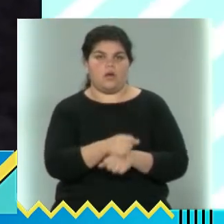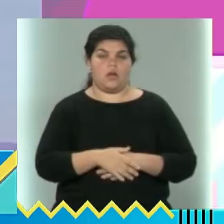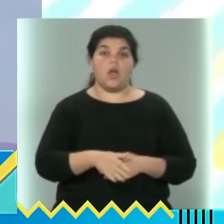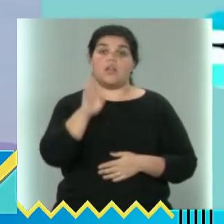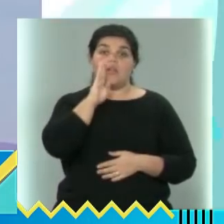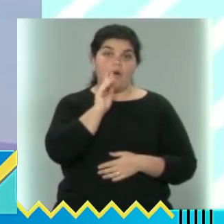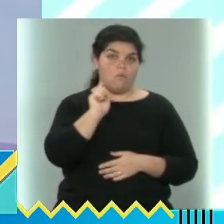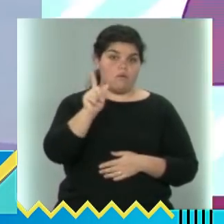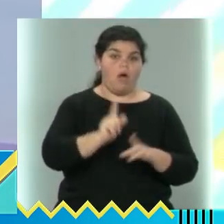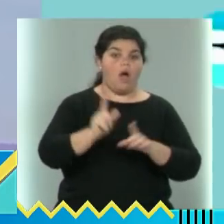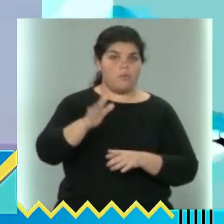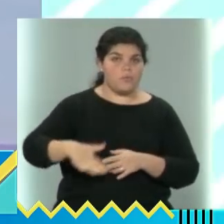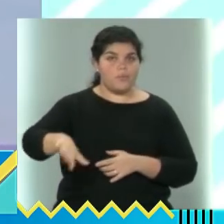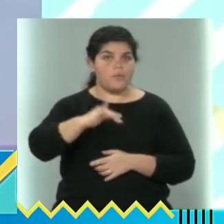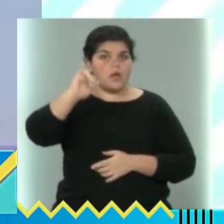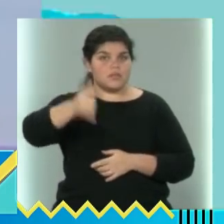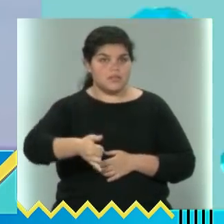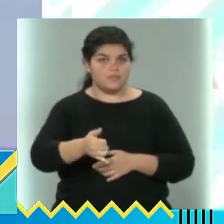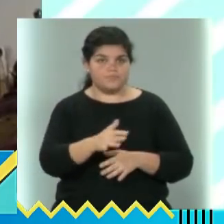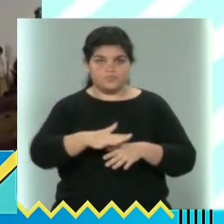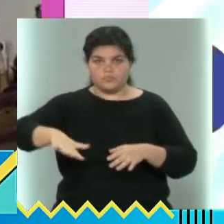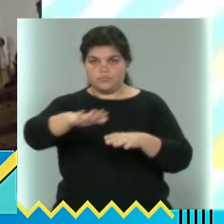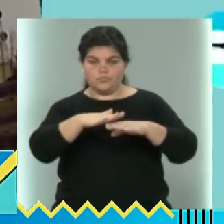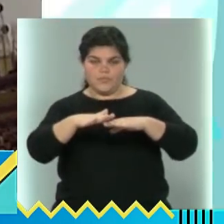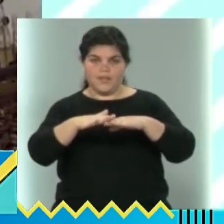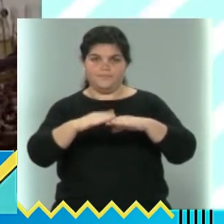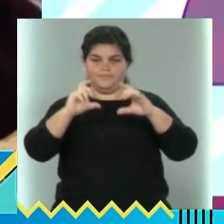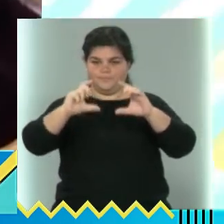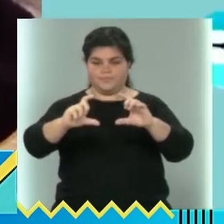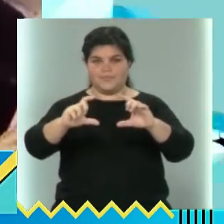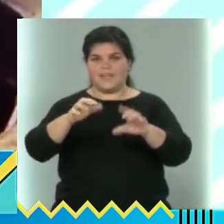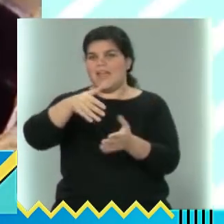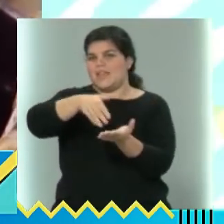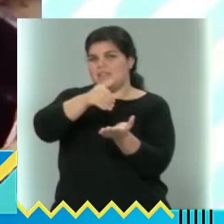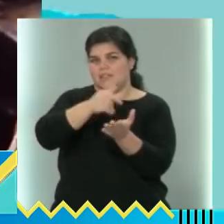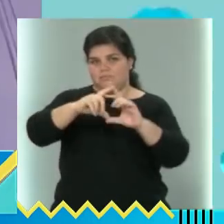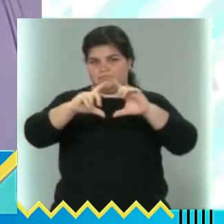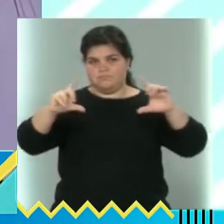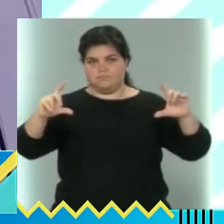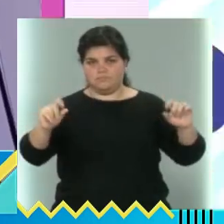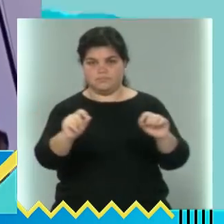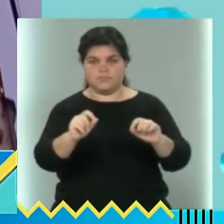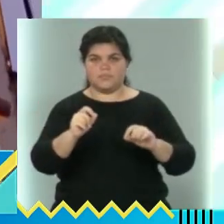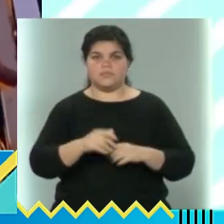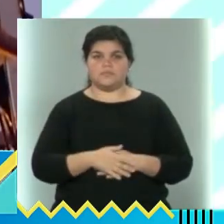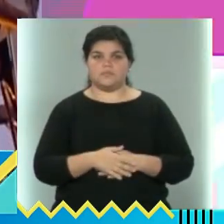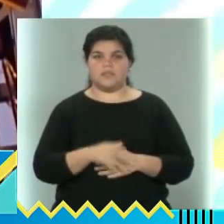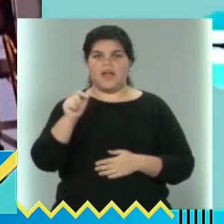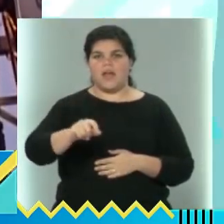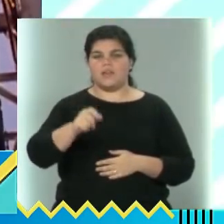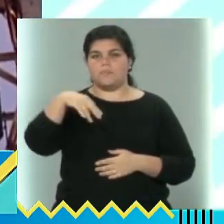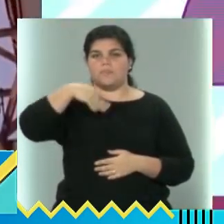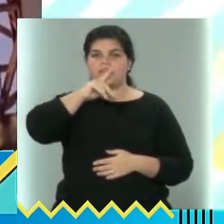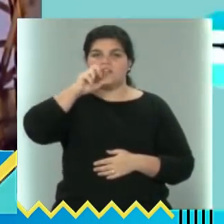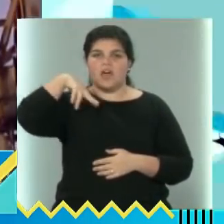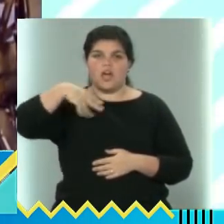lugares donde la formación Marcellus, que es la famosa que dio origen al video Gasland y a las emanaciones de metano en los ríos,